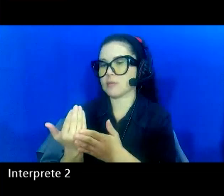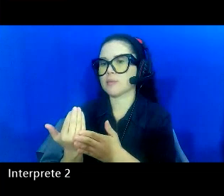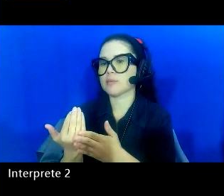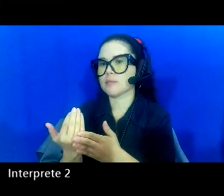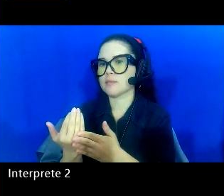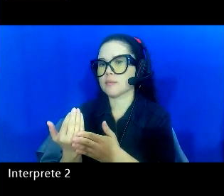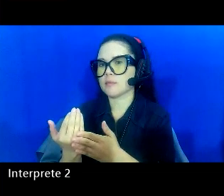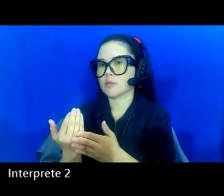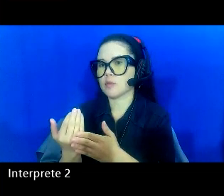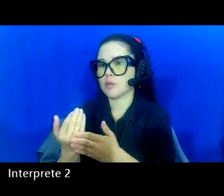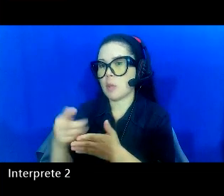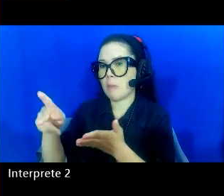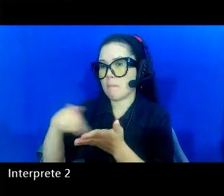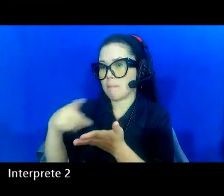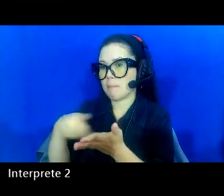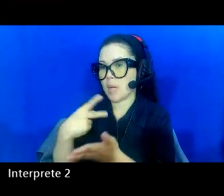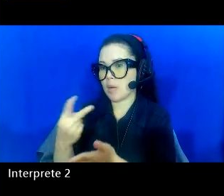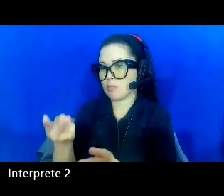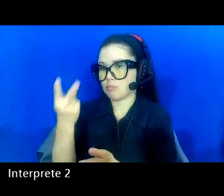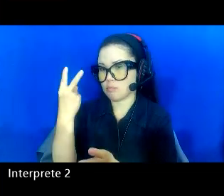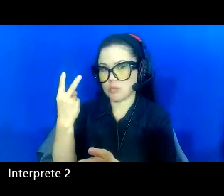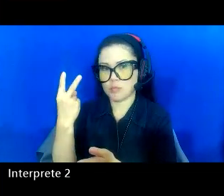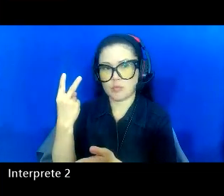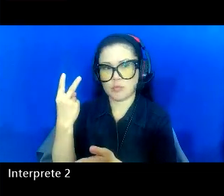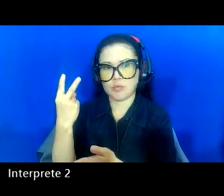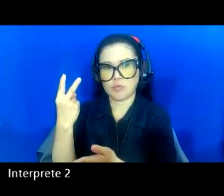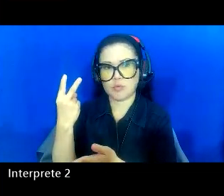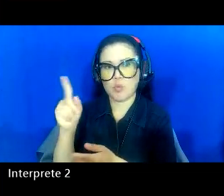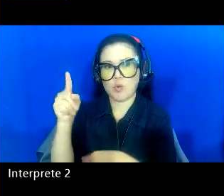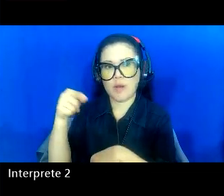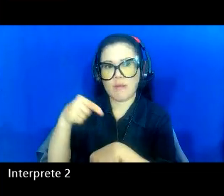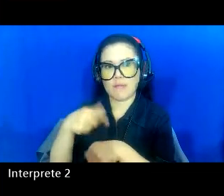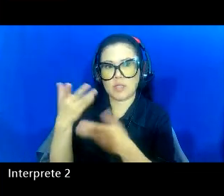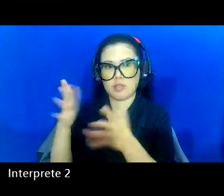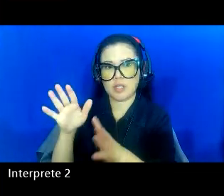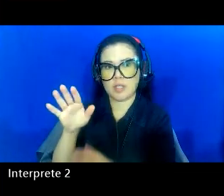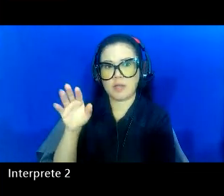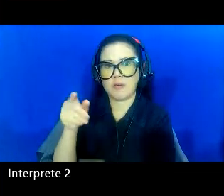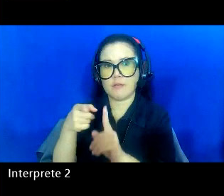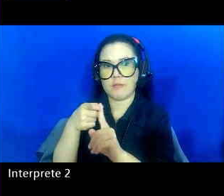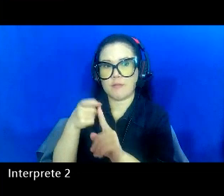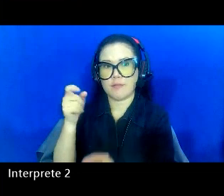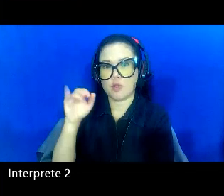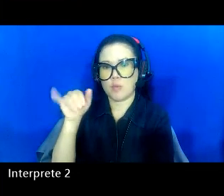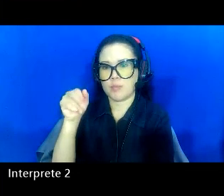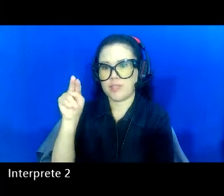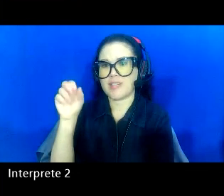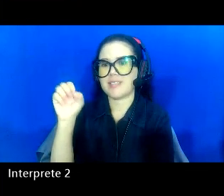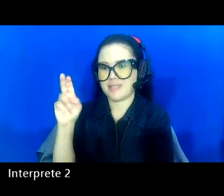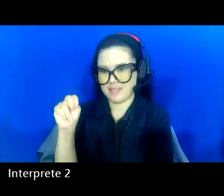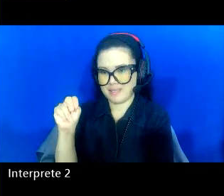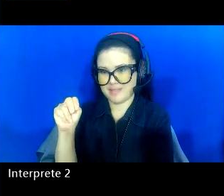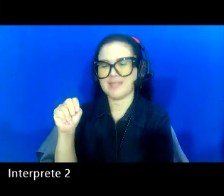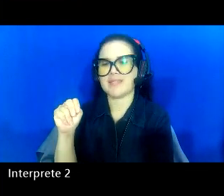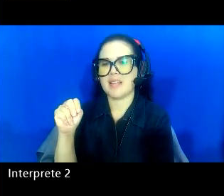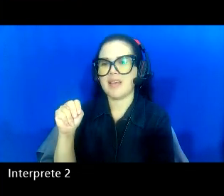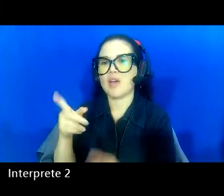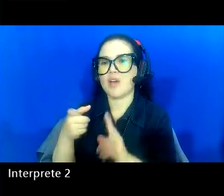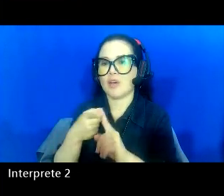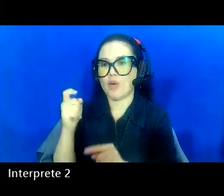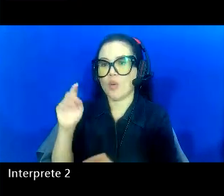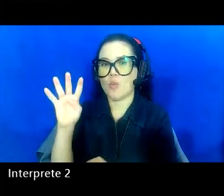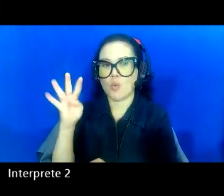2 pagos acumulados de distribuidor y Janssen de una sola vez, por eso es que el año pasado se miró bastante cantidad. Pero ya a partir de cuarto